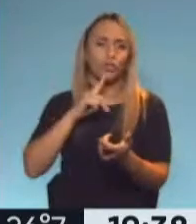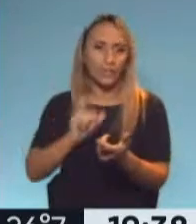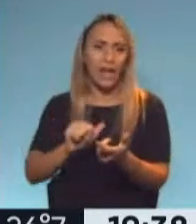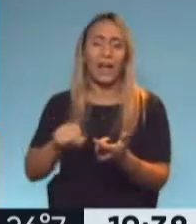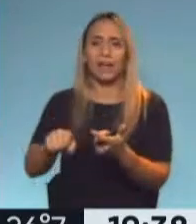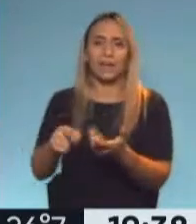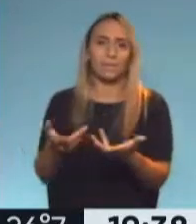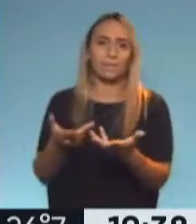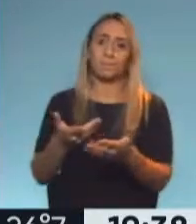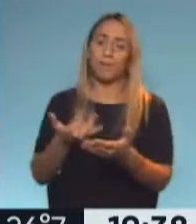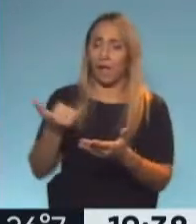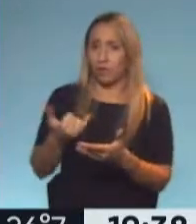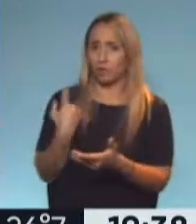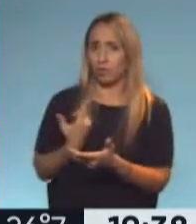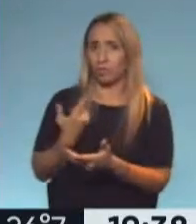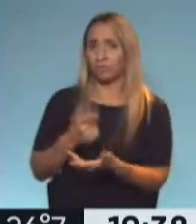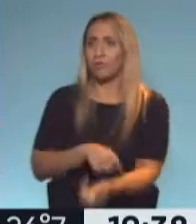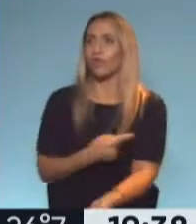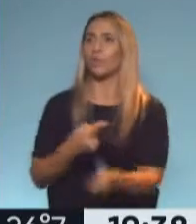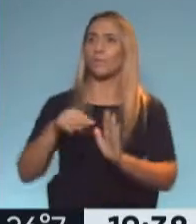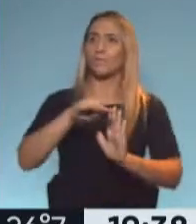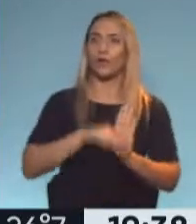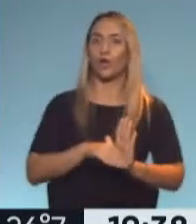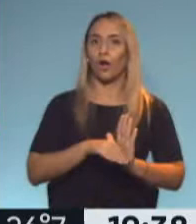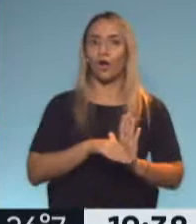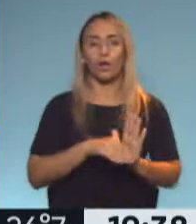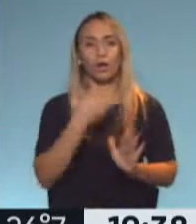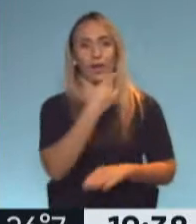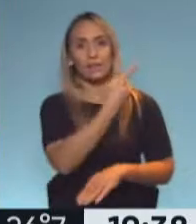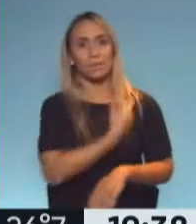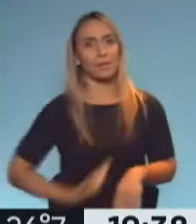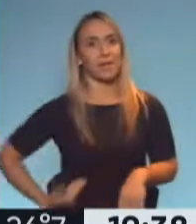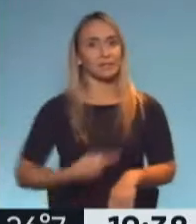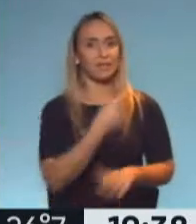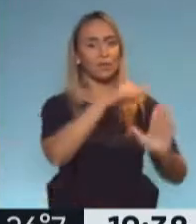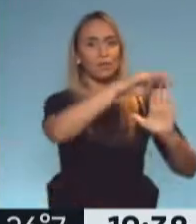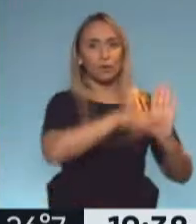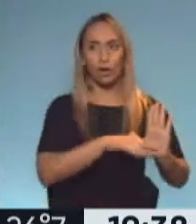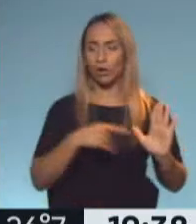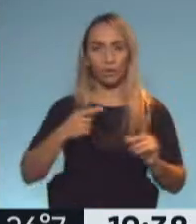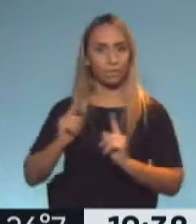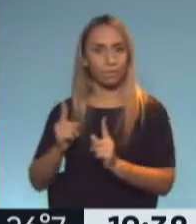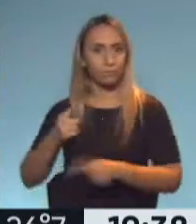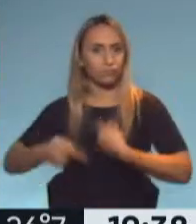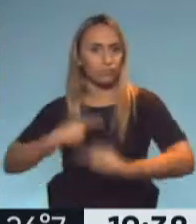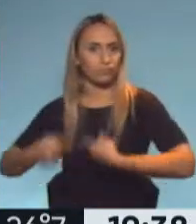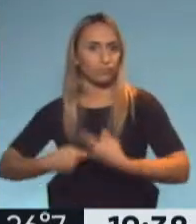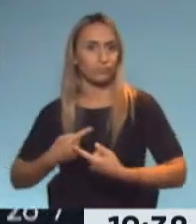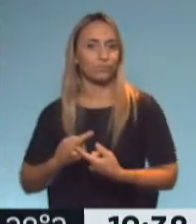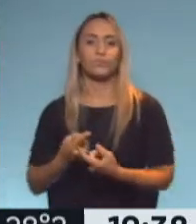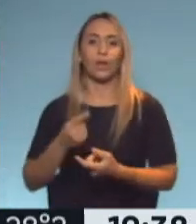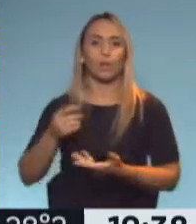se cumplieron protocolos que nos han permitido sostener la producción agropecuaria, el comercio, el abastecimiento local y